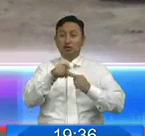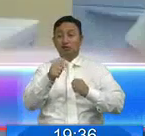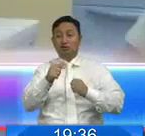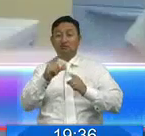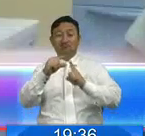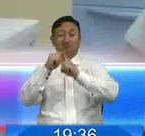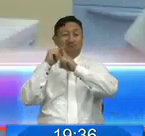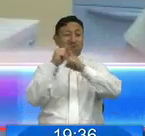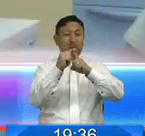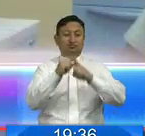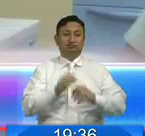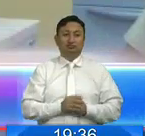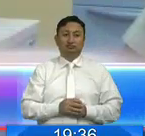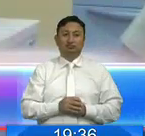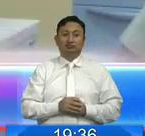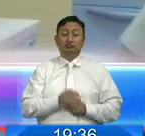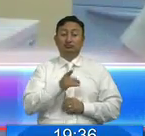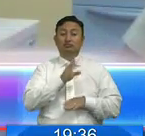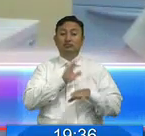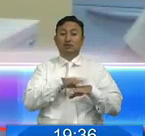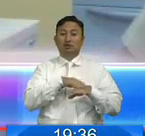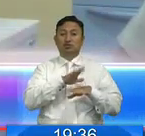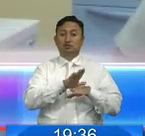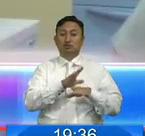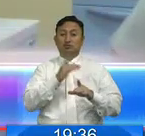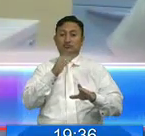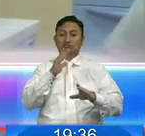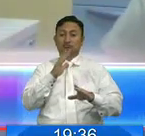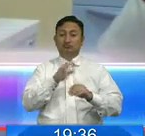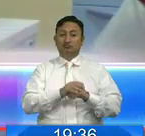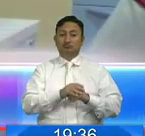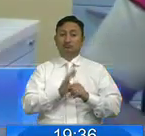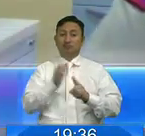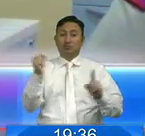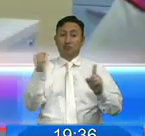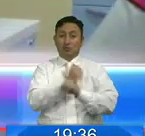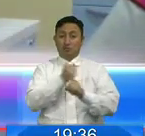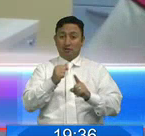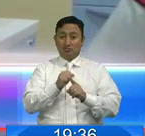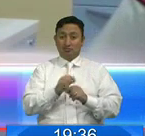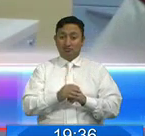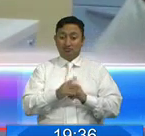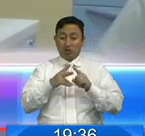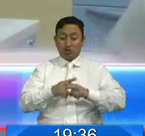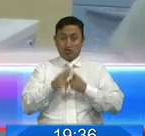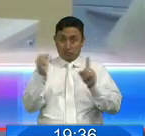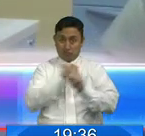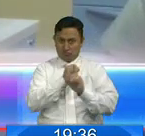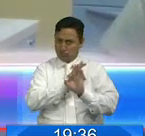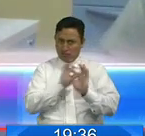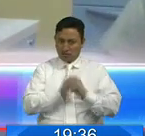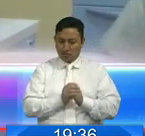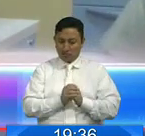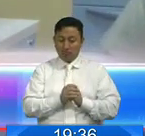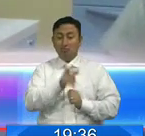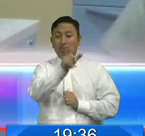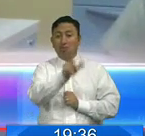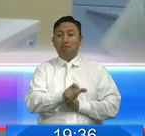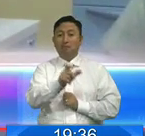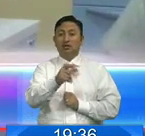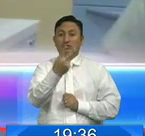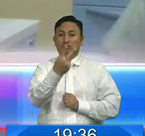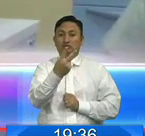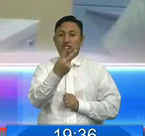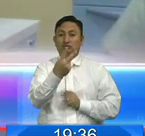verbalmente. El producto de esta acción, que no tenía nada de violenta en su inicio, son detenidos